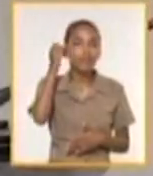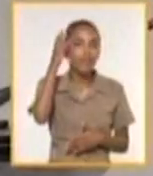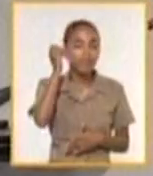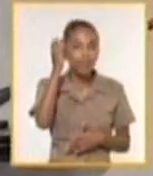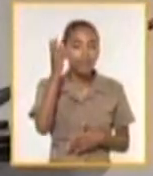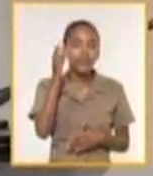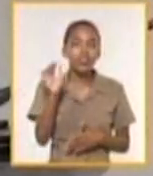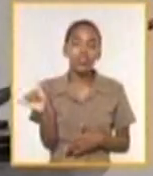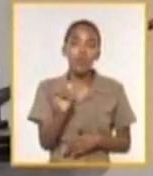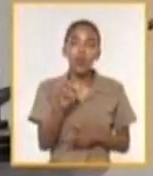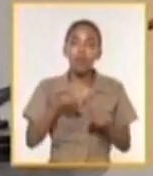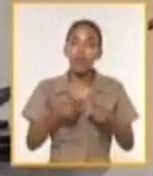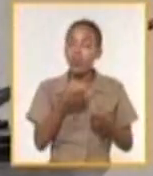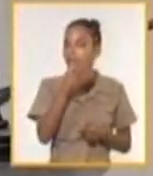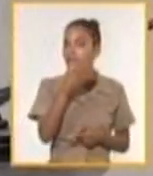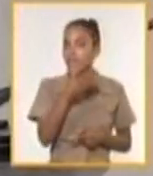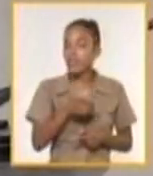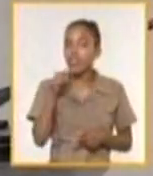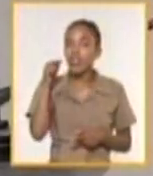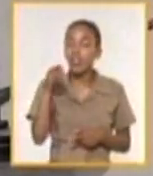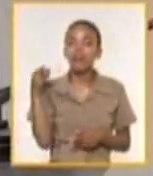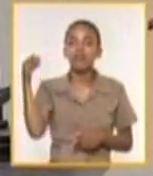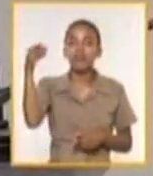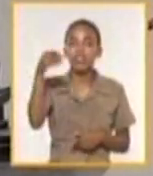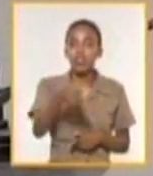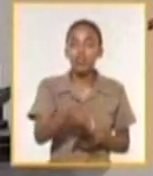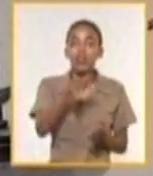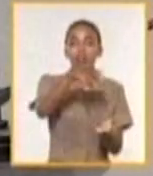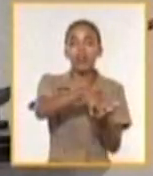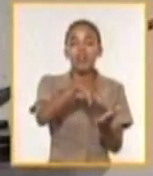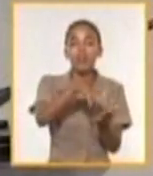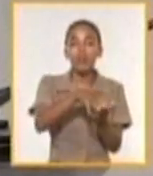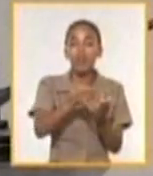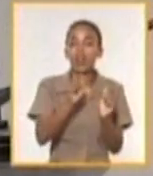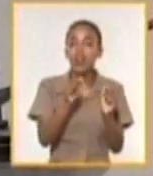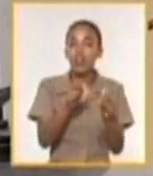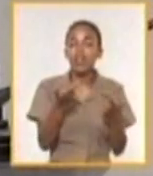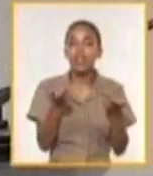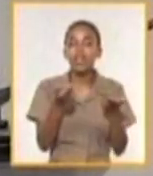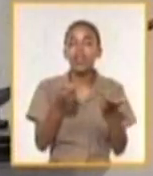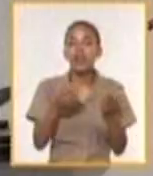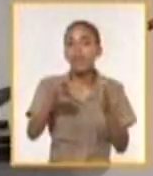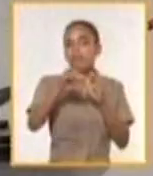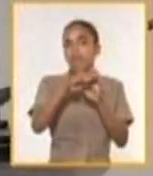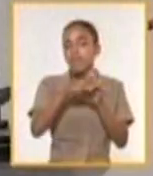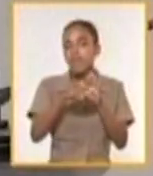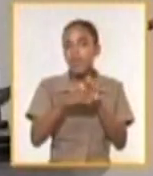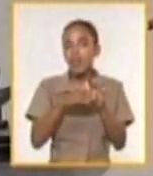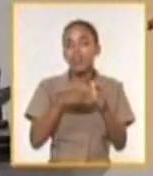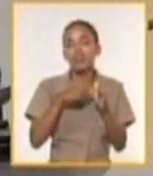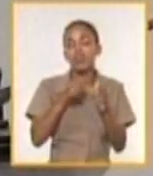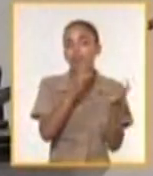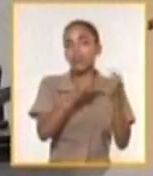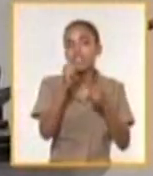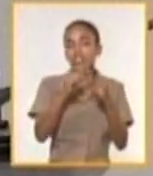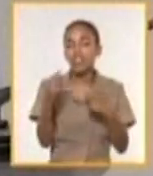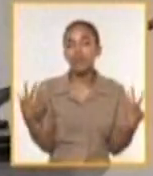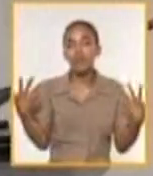Fidel fue quien llevó al terreno de los hechos los métodos y principios capaces de relacionar y